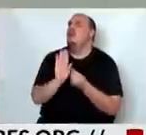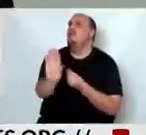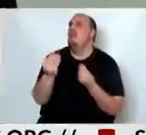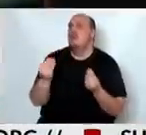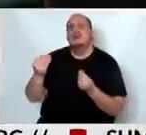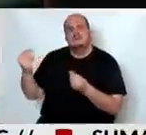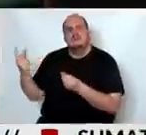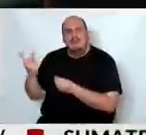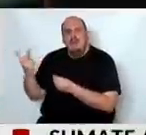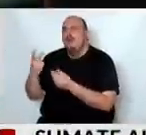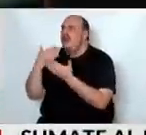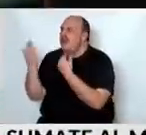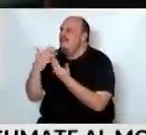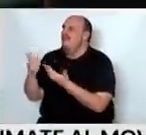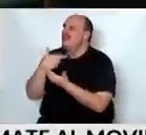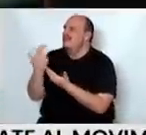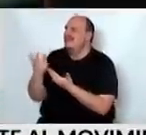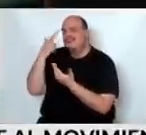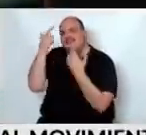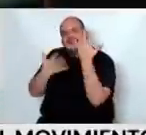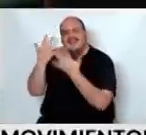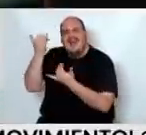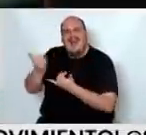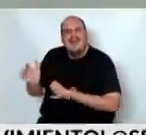un hijo, de... Bueno, la fantasía estaba y vos decís...